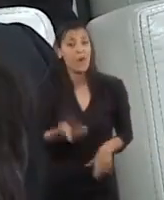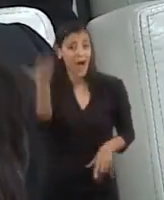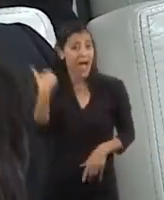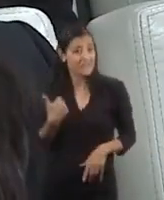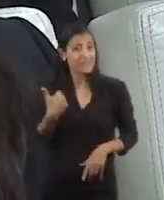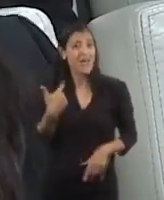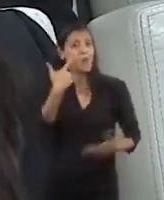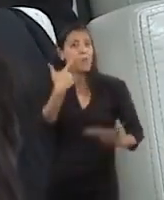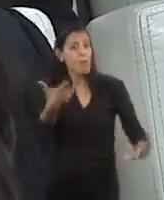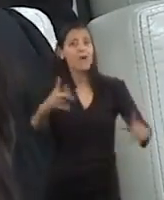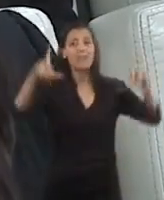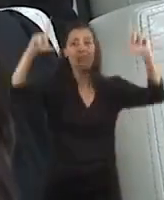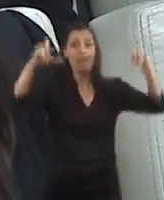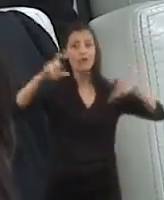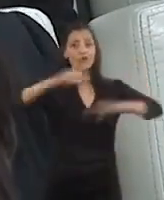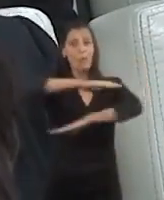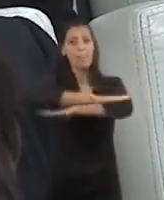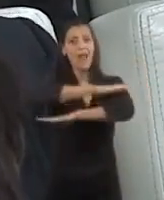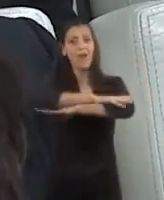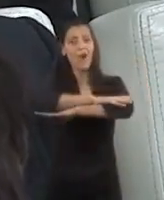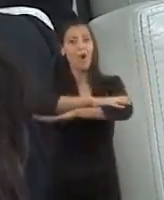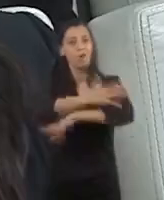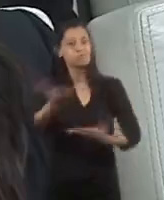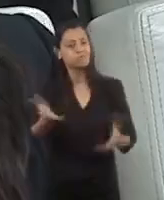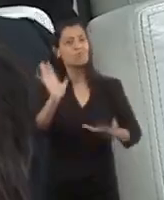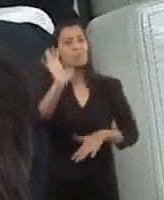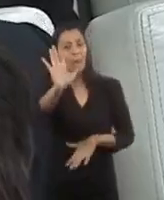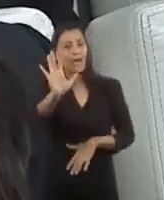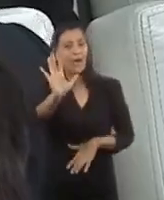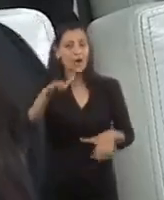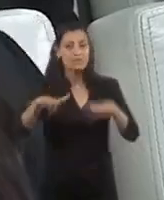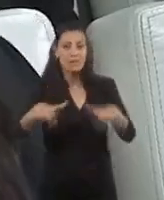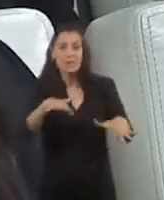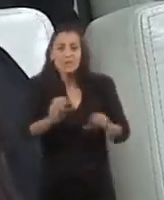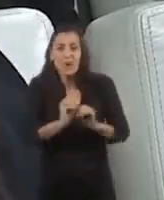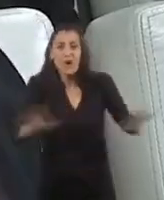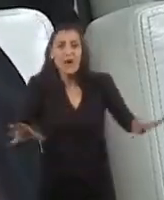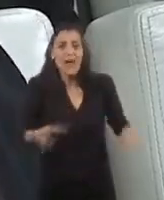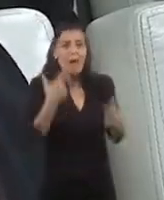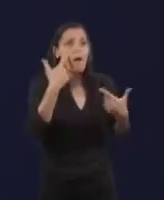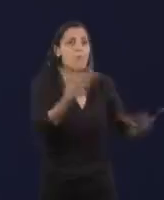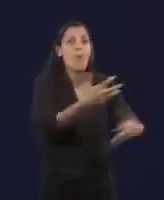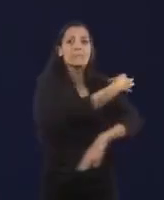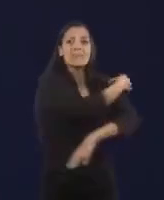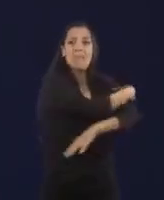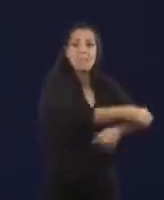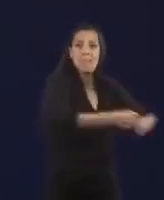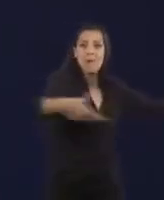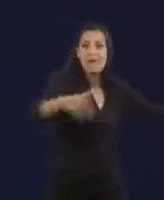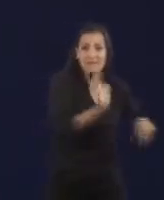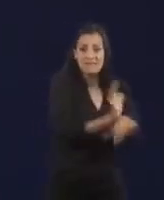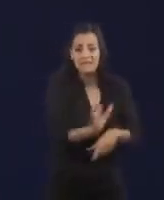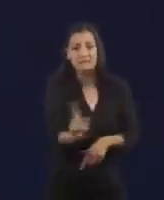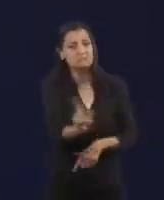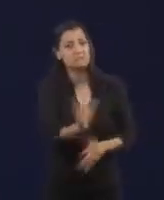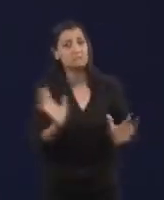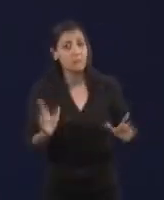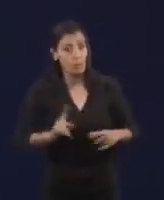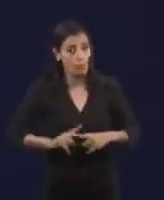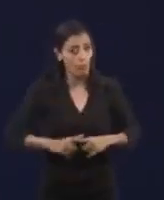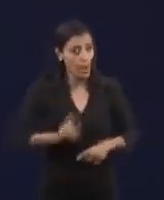en en el balcón después de este dato tan importante y alarmante Y a quién se le ocurrió se buscó comunicar nada con eso no No para nada en